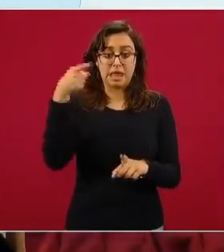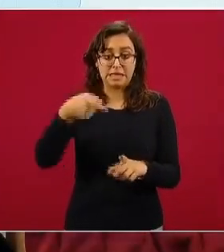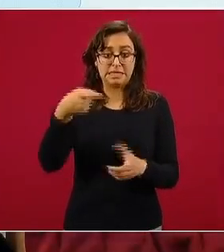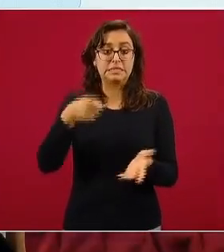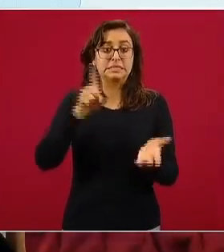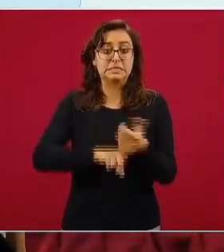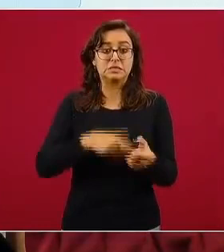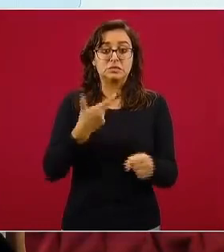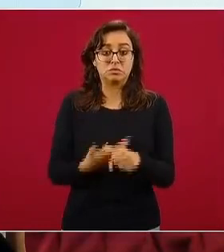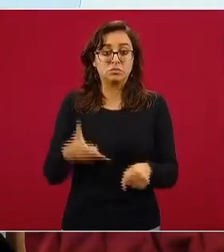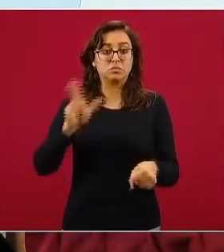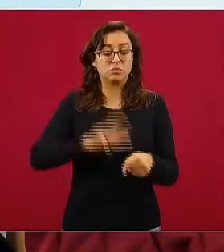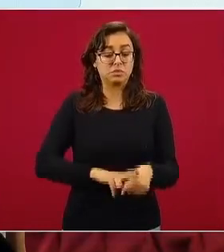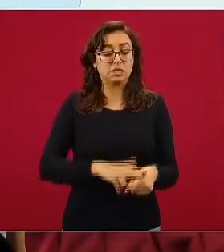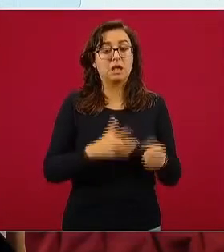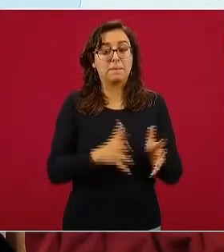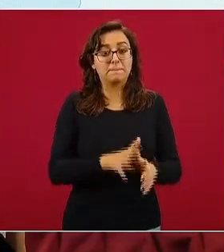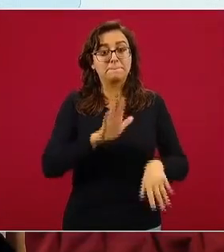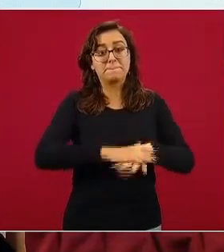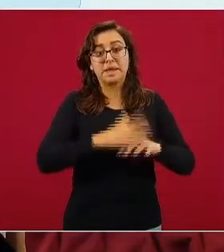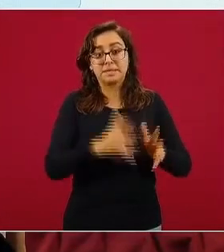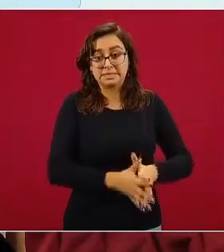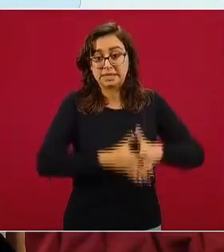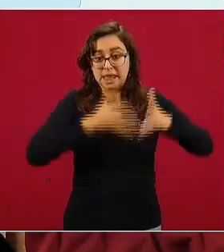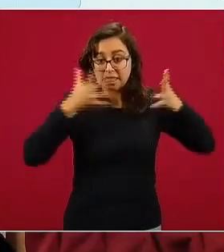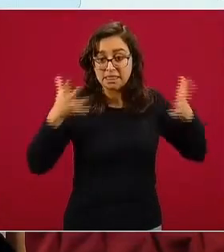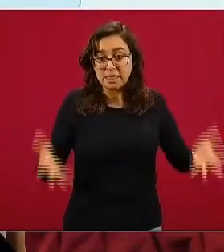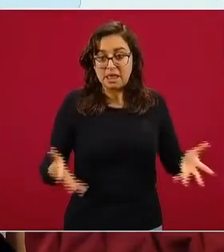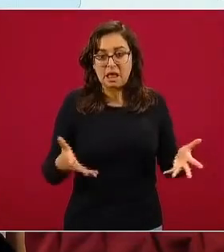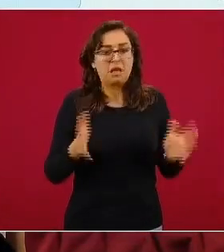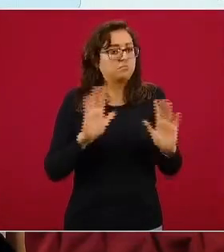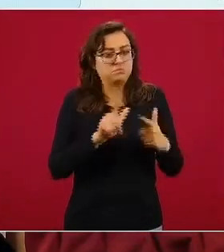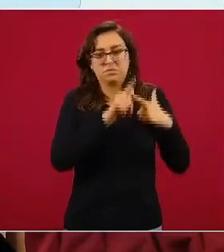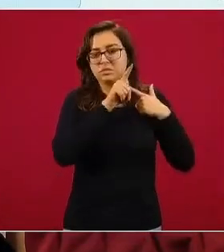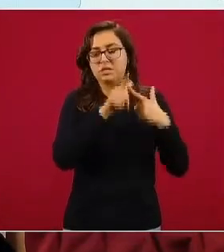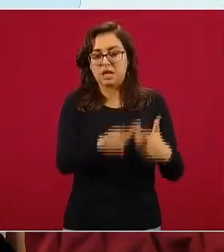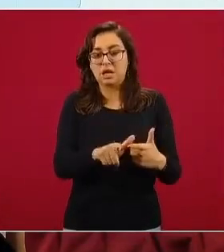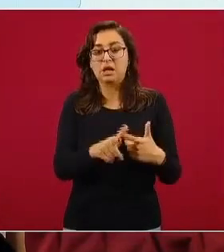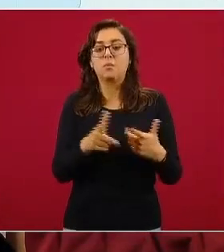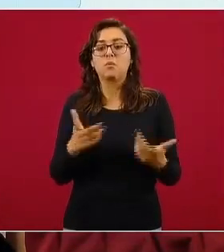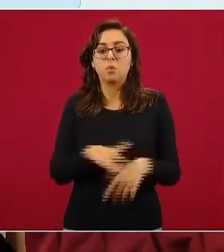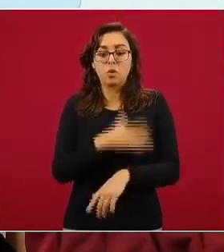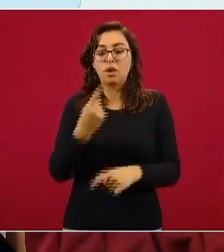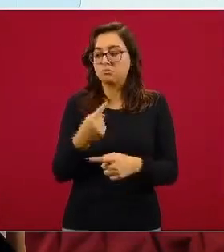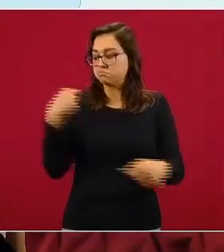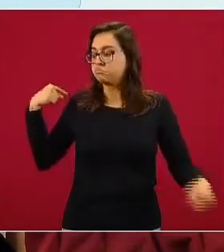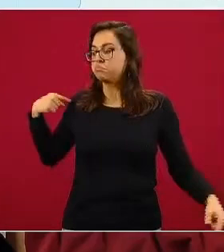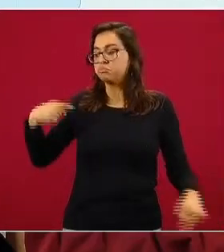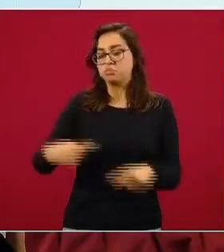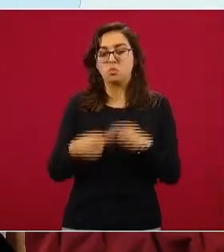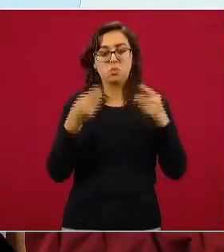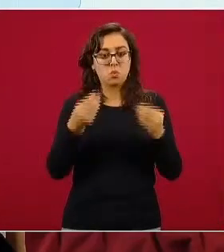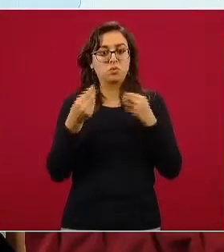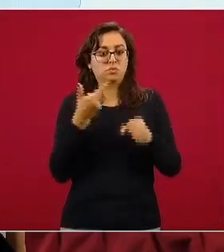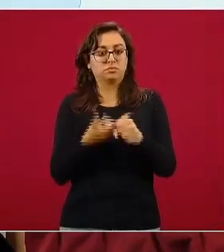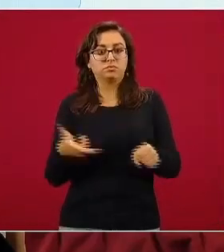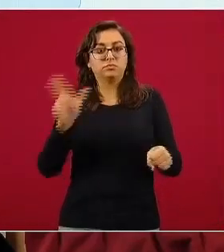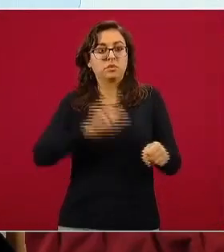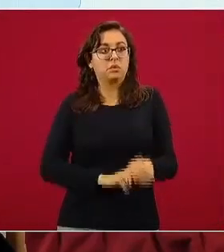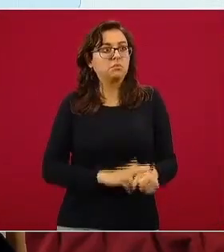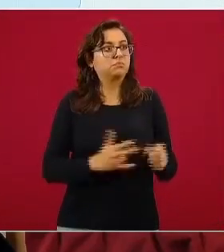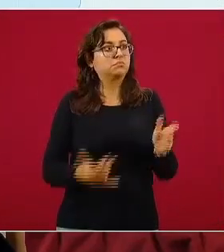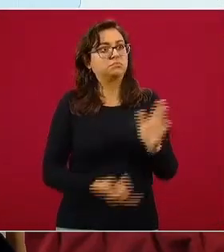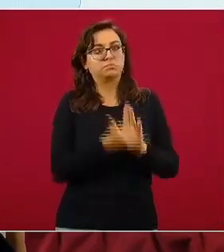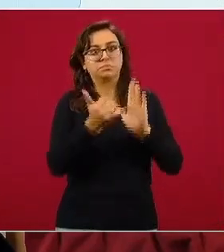las expansiones. Muchos hospitales hicieron expansiones hospitalarias, es decir, agrandaron su capacidad hospitalaria,